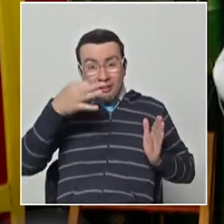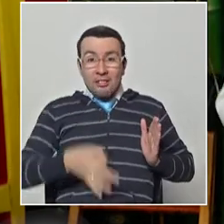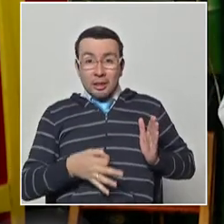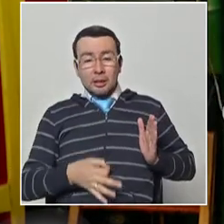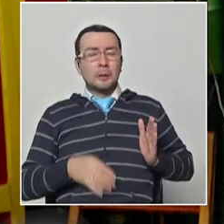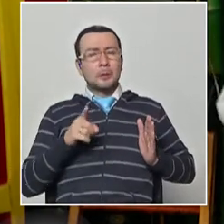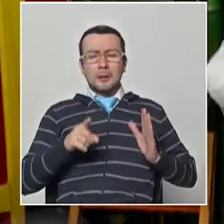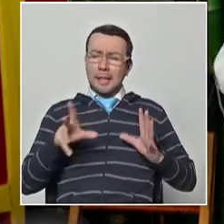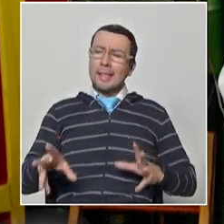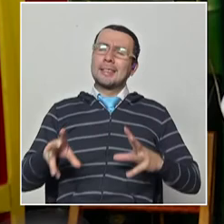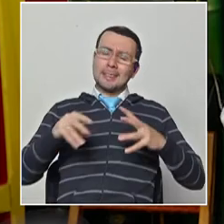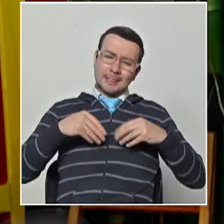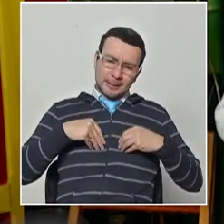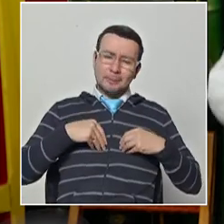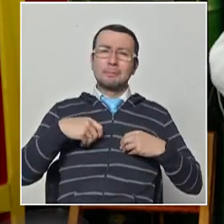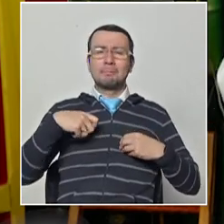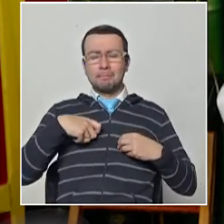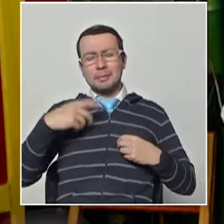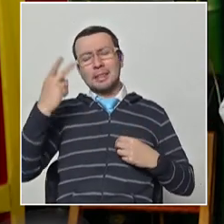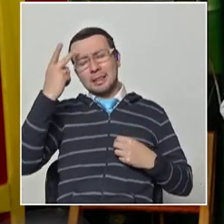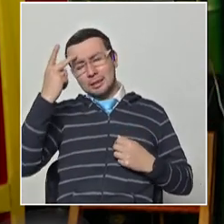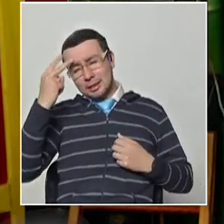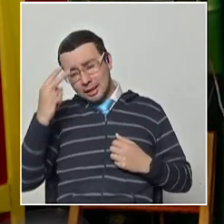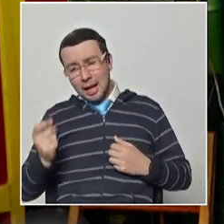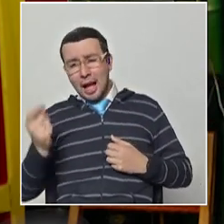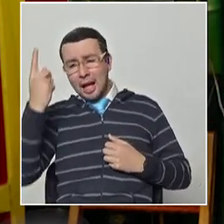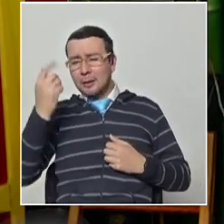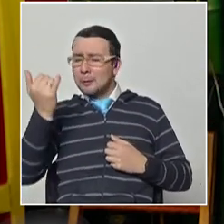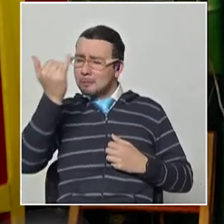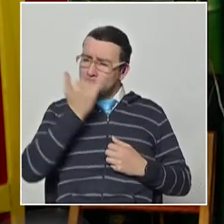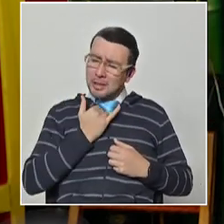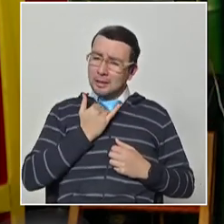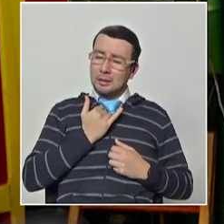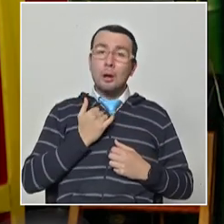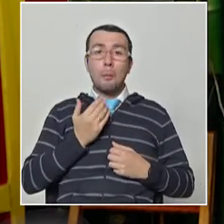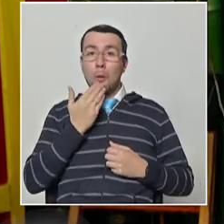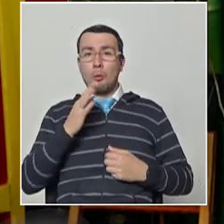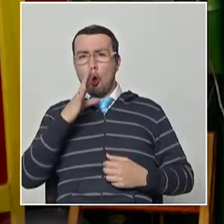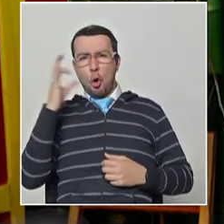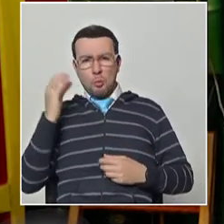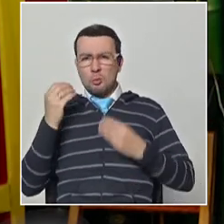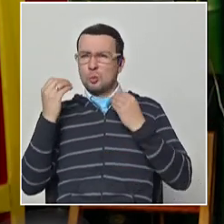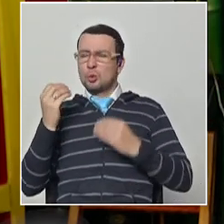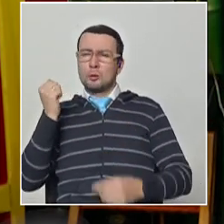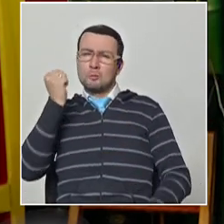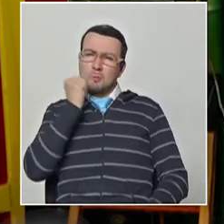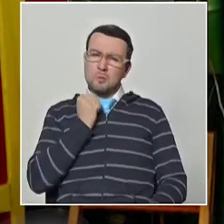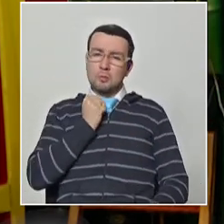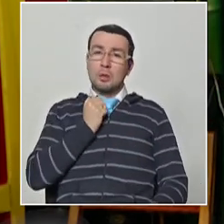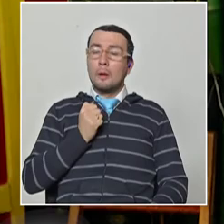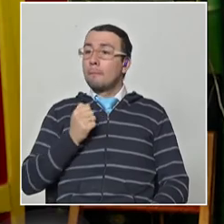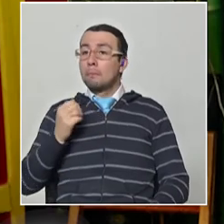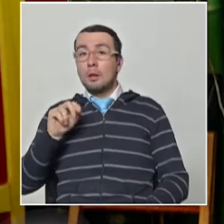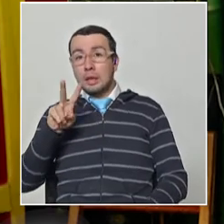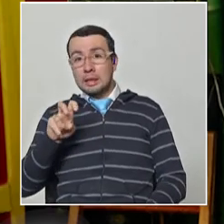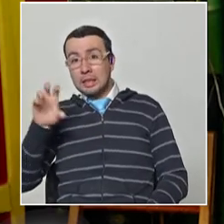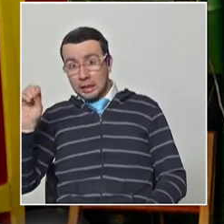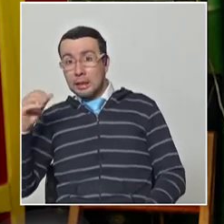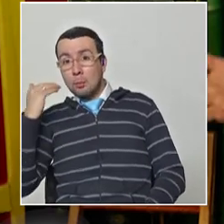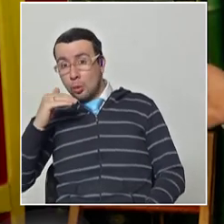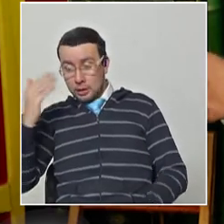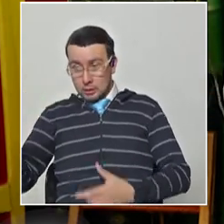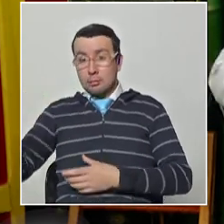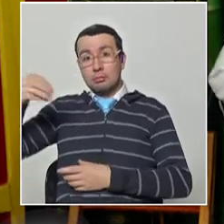acepta que tiene un error que tiene algo que le está fallando los hombres somos muy tercos para venir mire casi 70 mujeres vienen